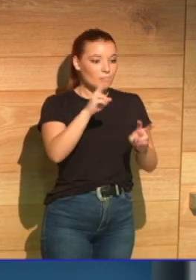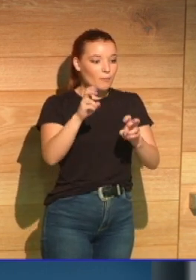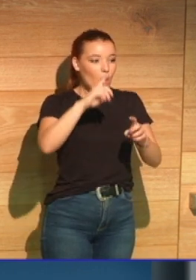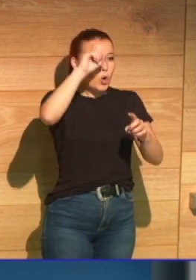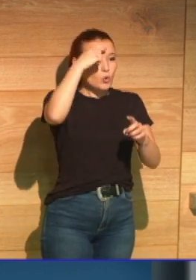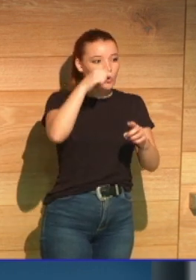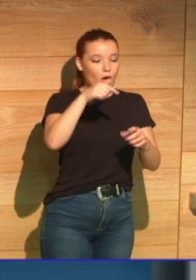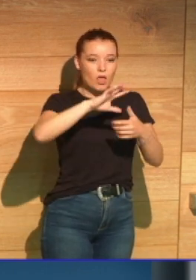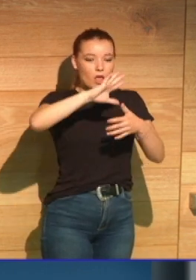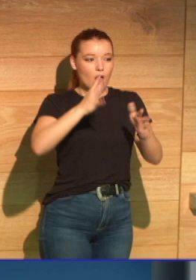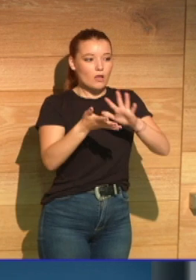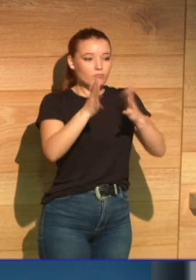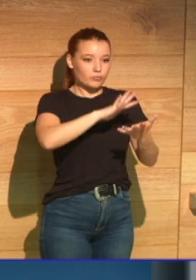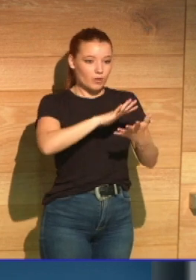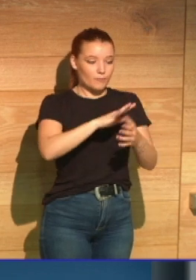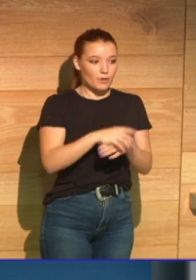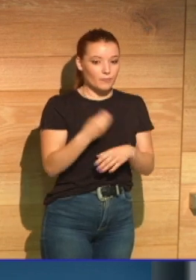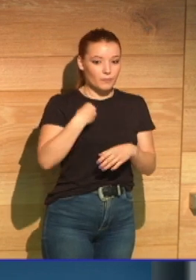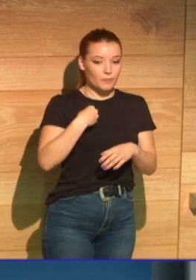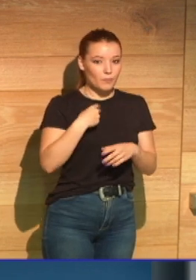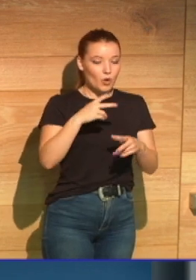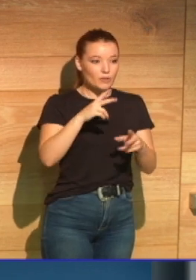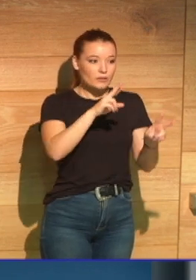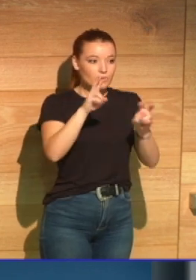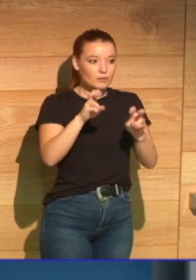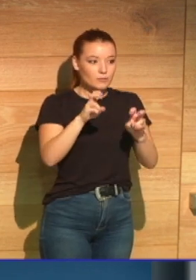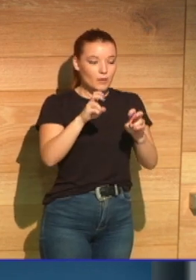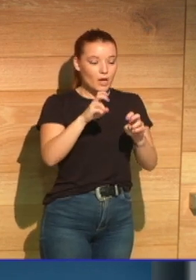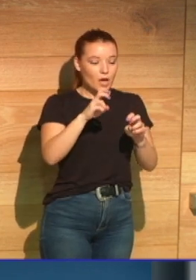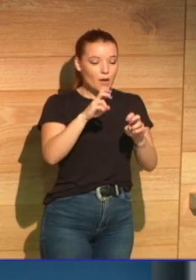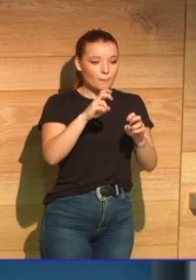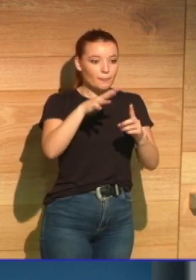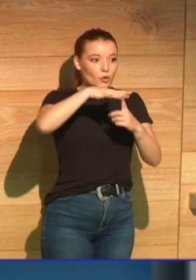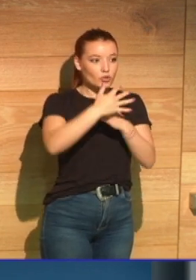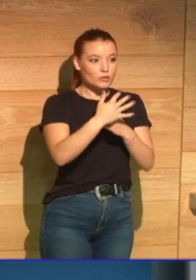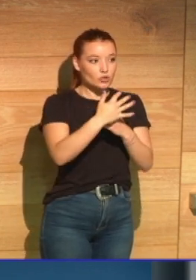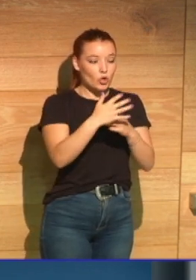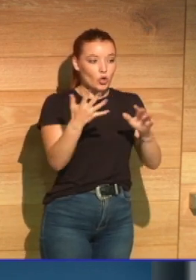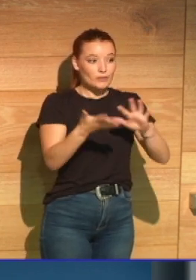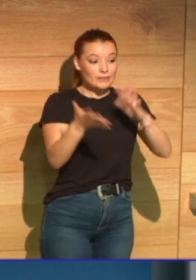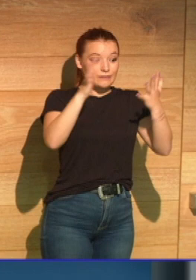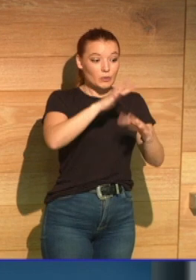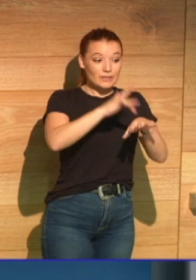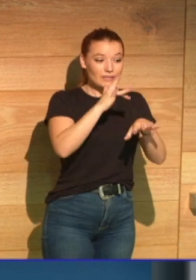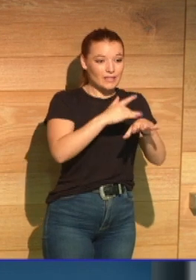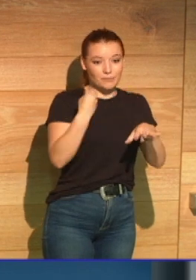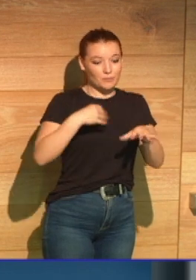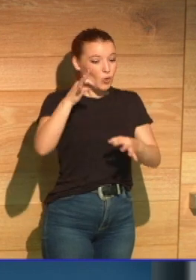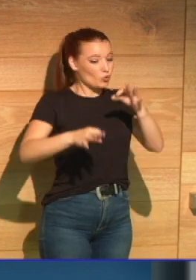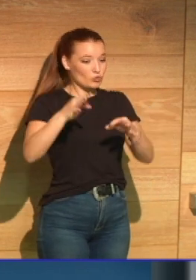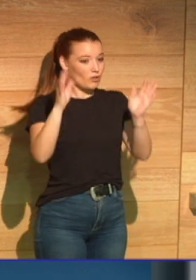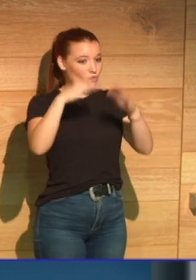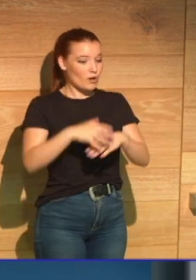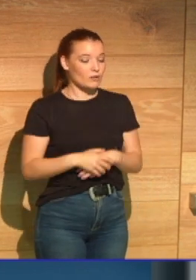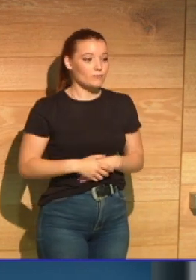América Latina, quienes se enfrentan a un contexto en el cual la transformación digital no ha sido ni justa ni equitativa,